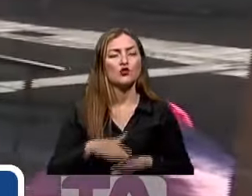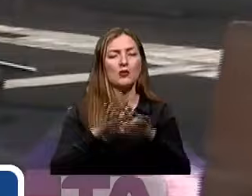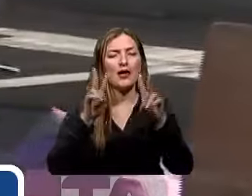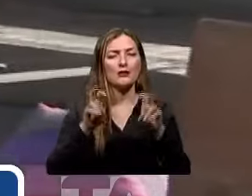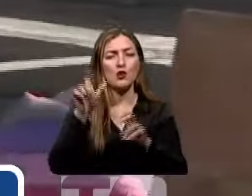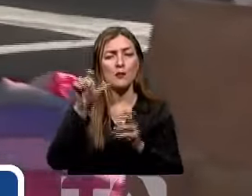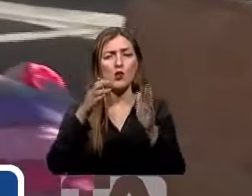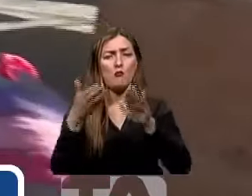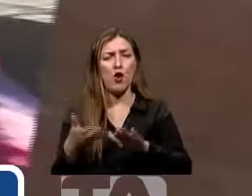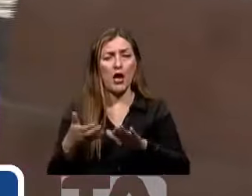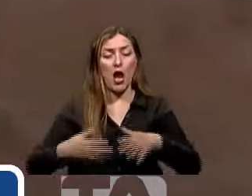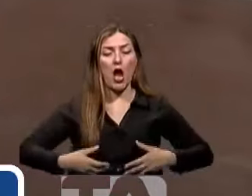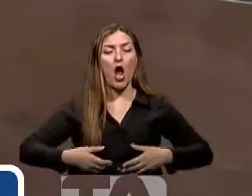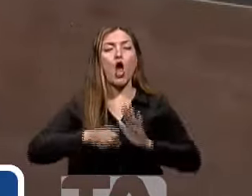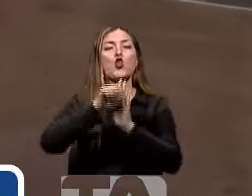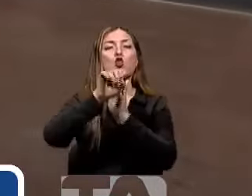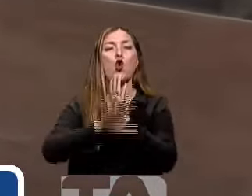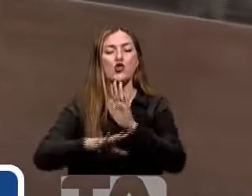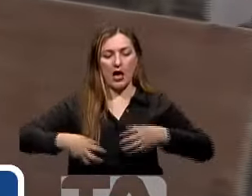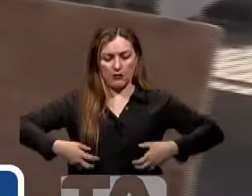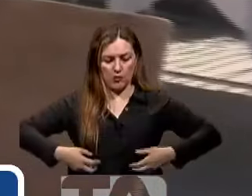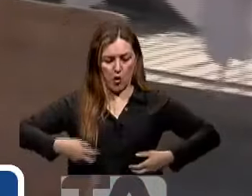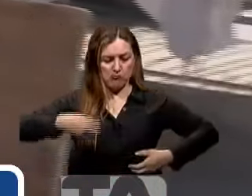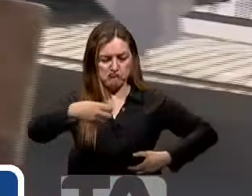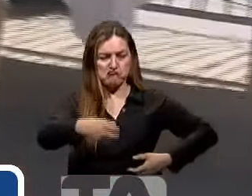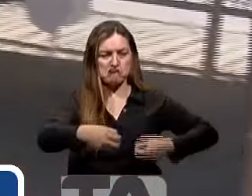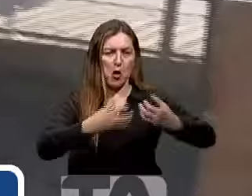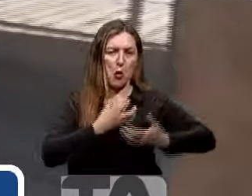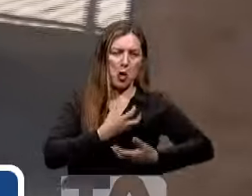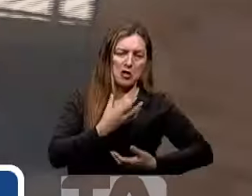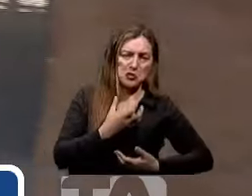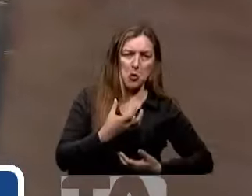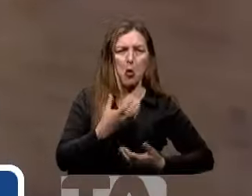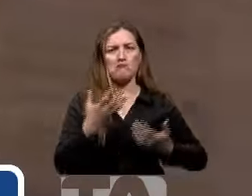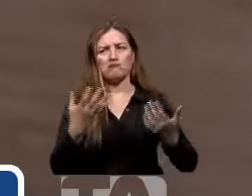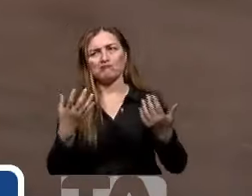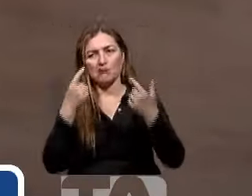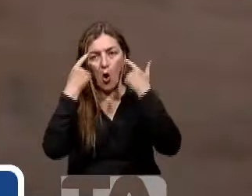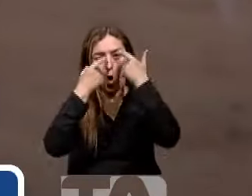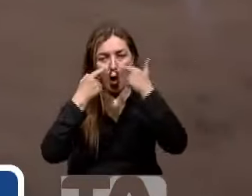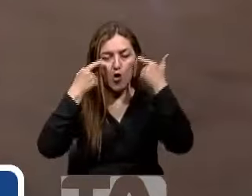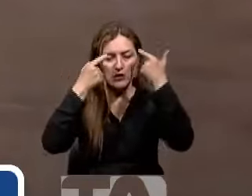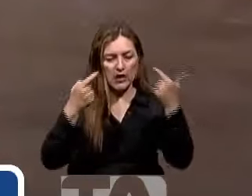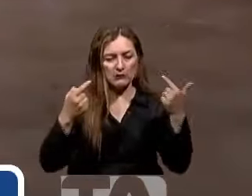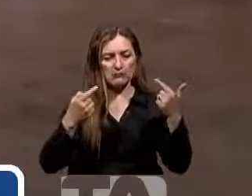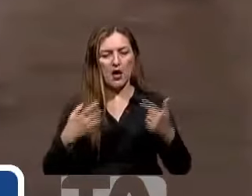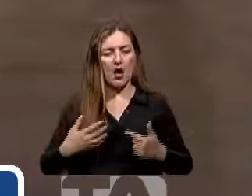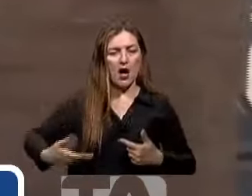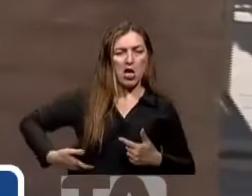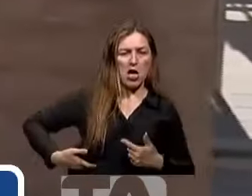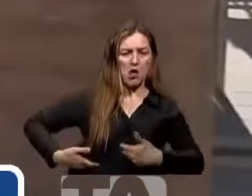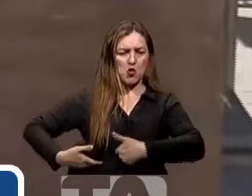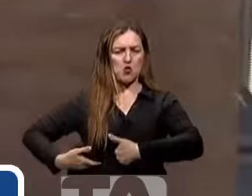y tejidos Muchas gracias muy buenos días también a los televidentes que están en este momento sintonizando claro el objetivo de esta